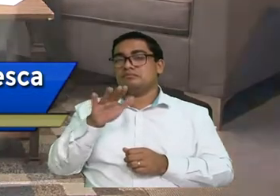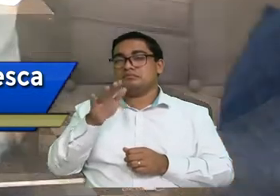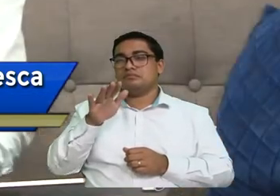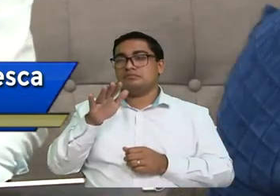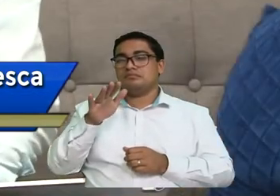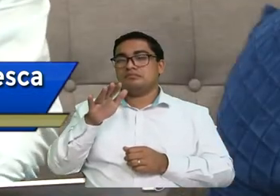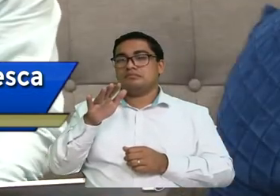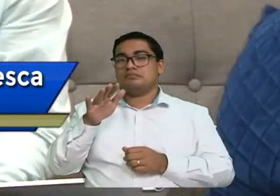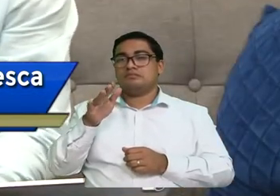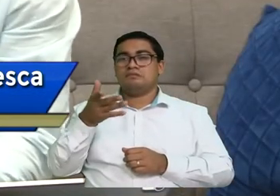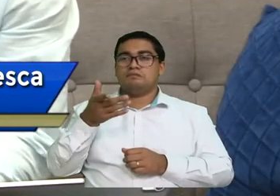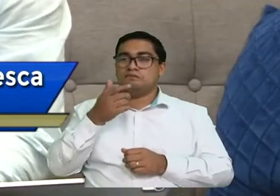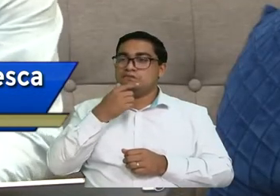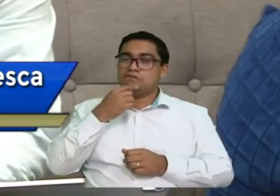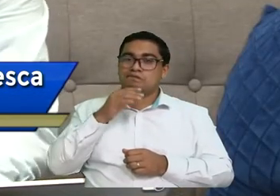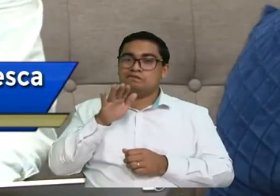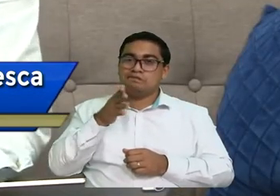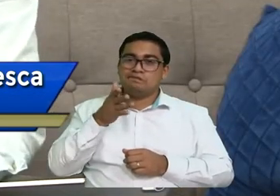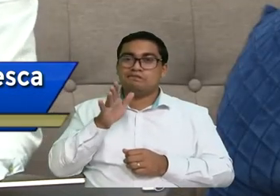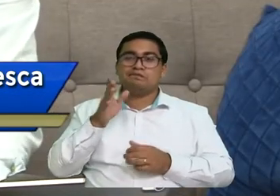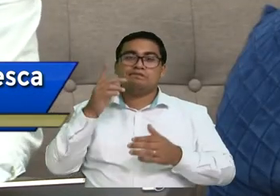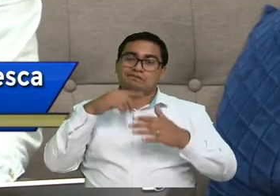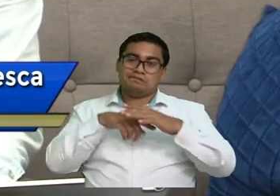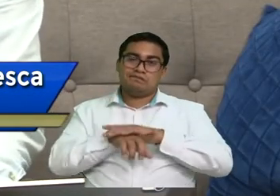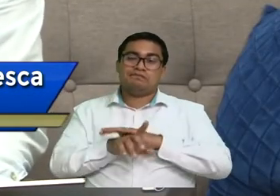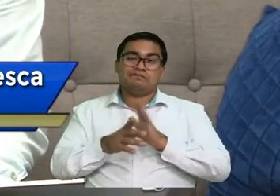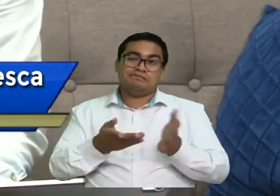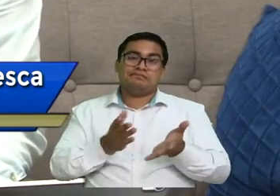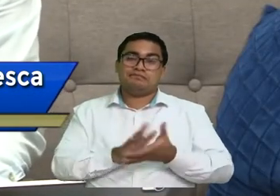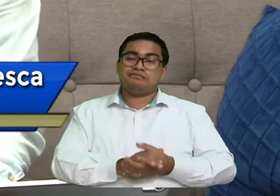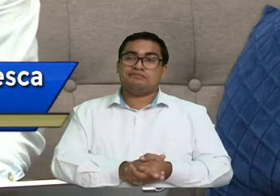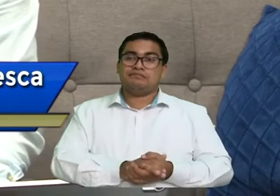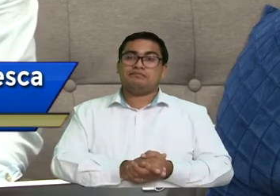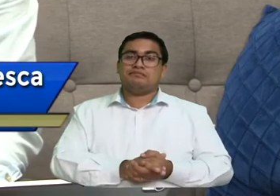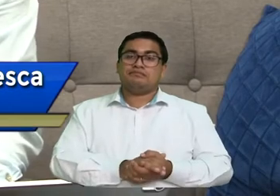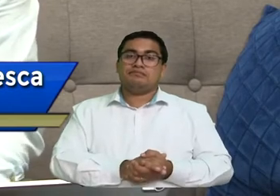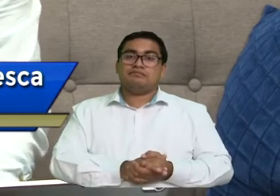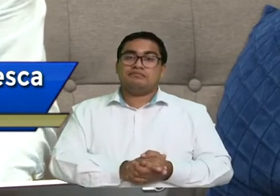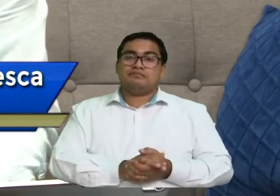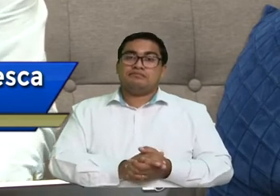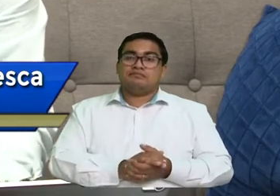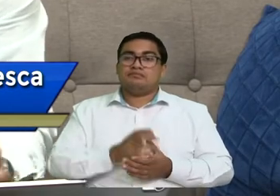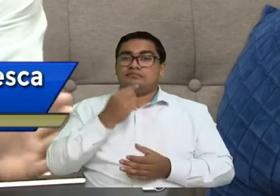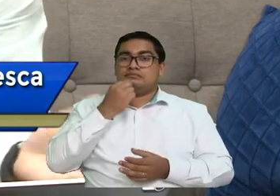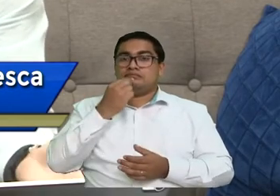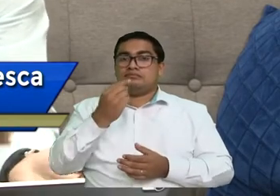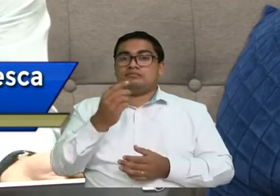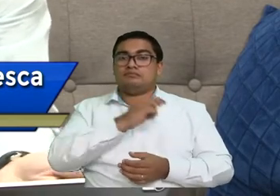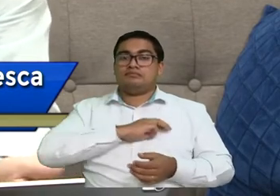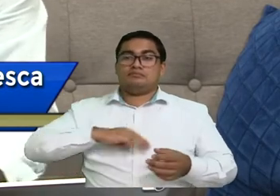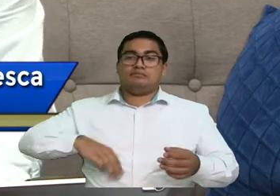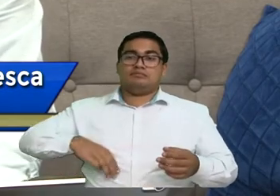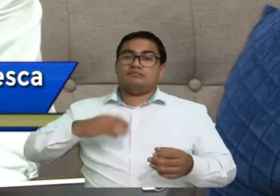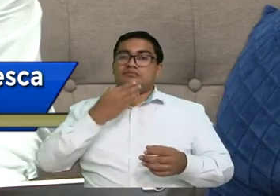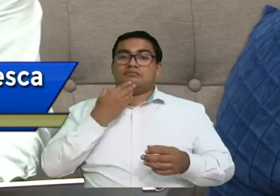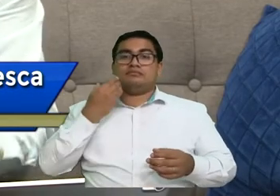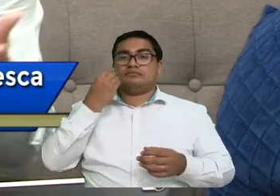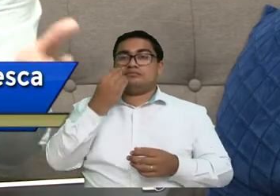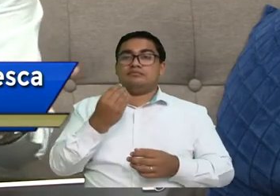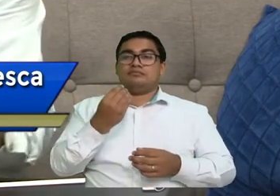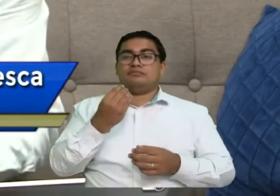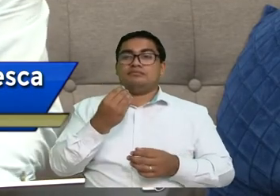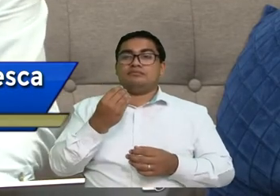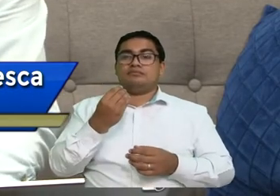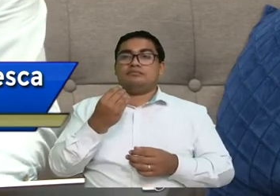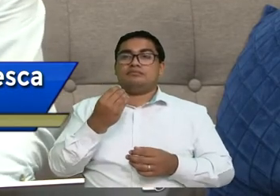arriba, claro, de esa meta, ¿no? Porque además de eso, con el Ministerio de la Juventud, okay,